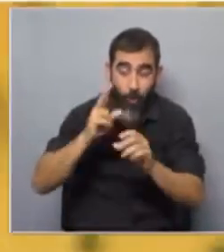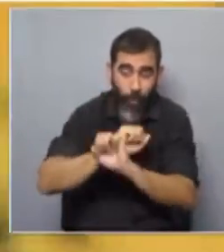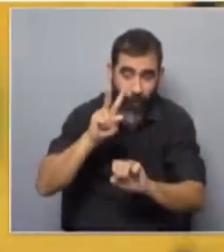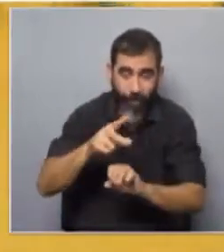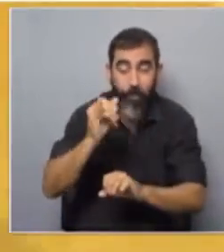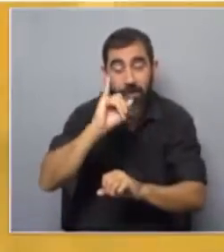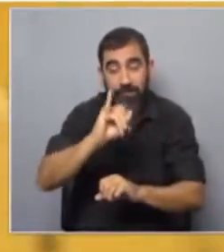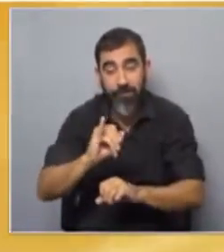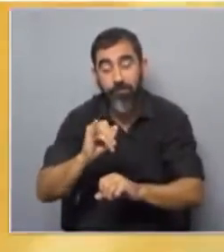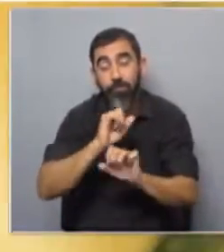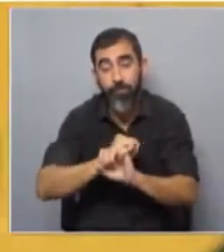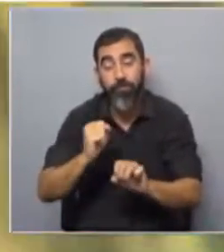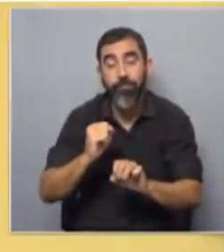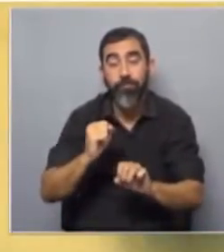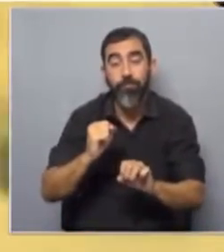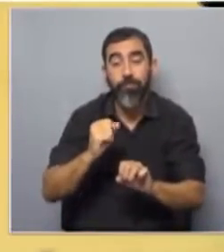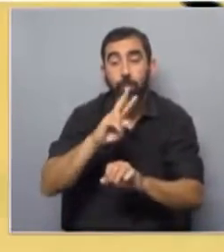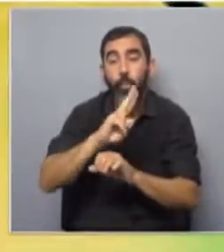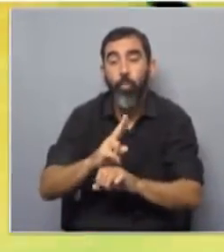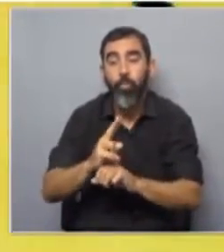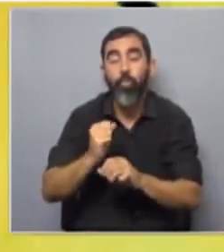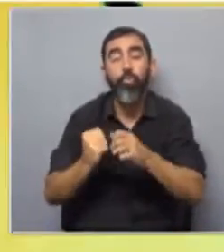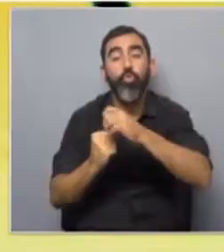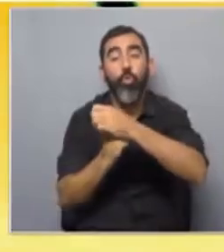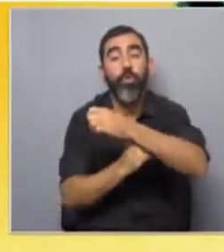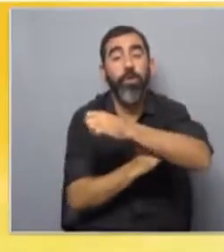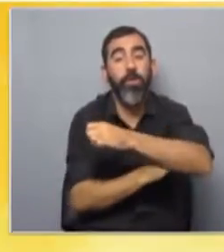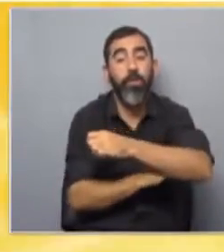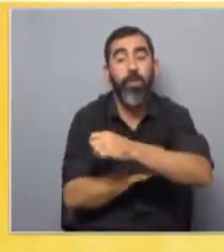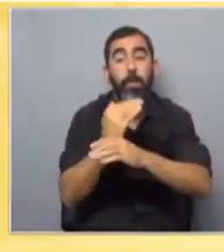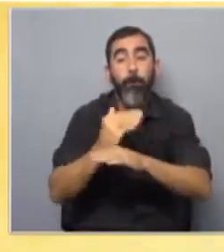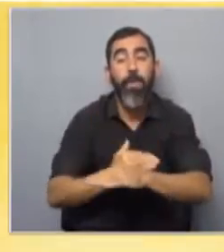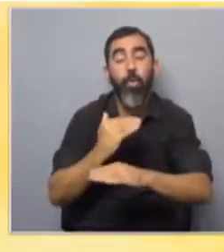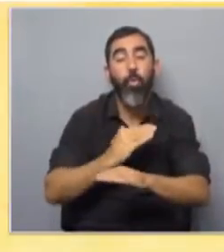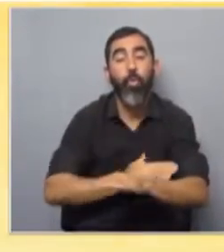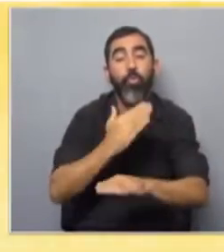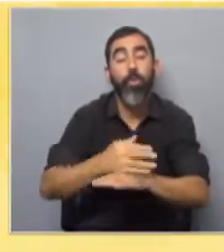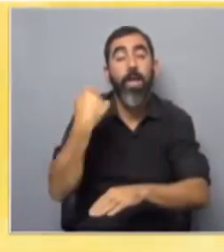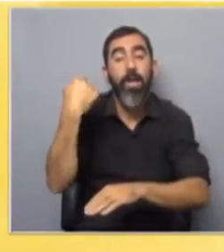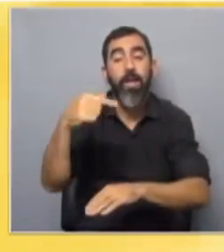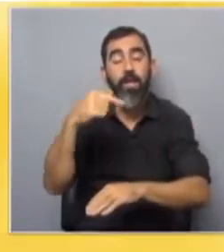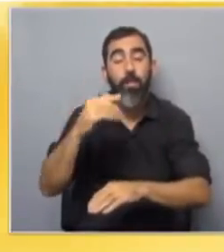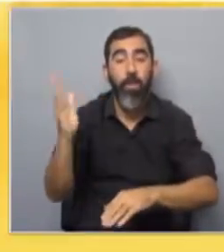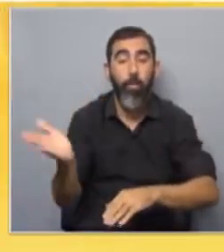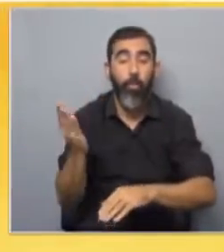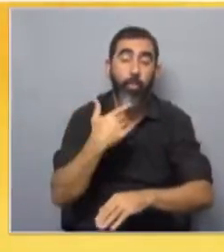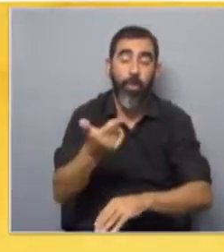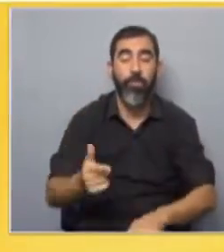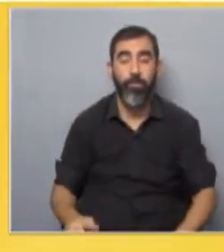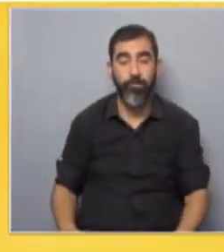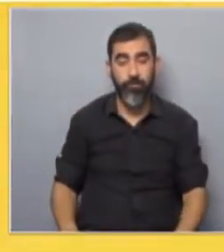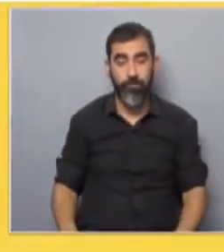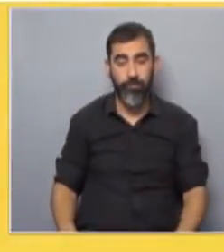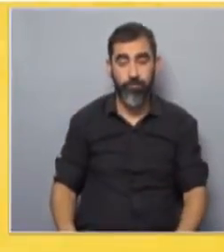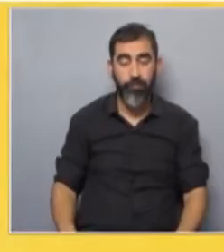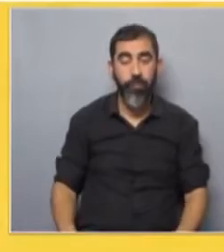pero sí que nos permitiera un uso más sostenible y menos impactos negativos de la producción.